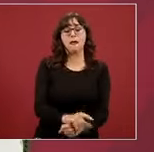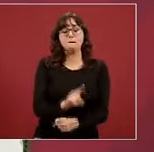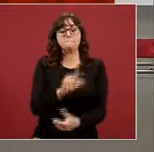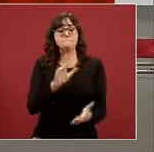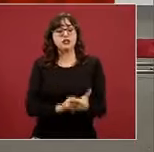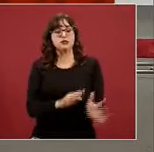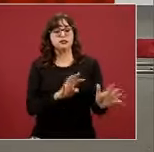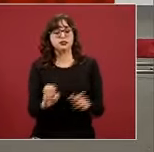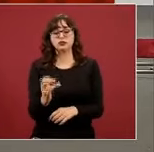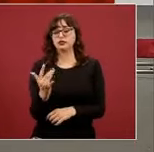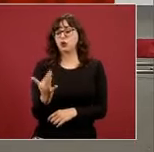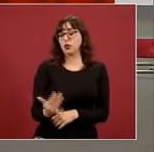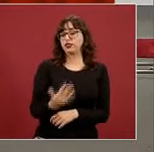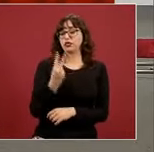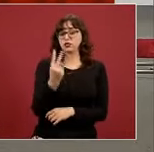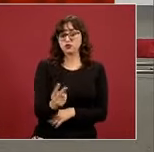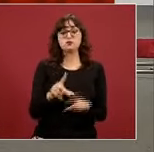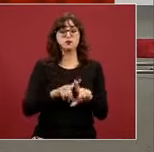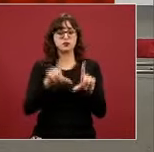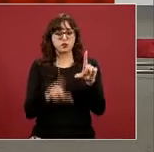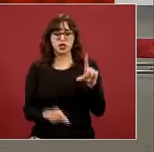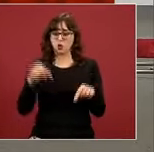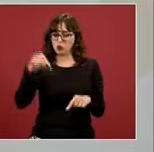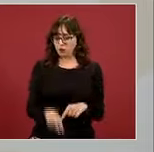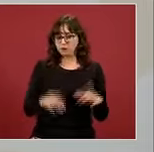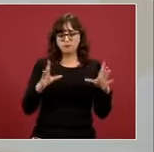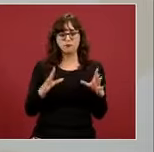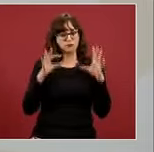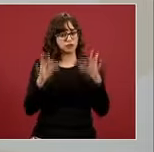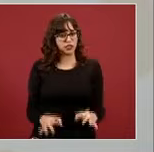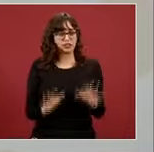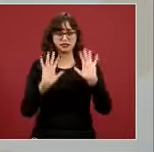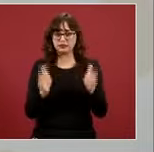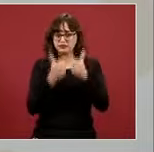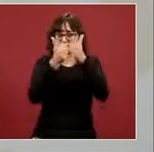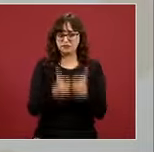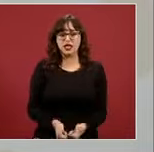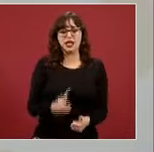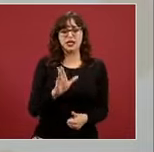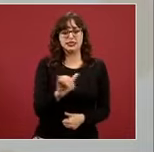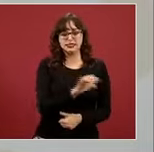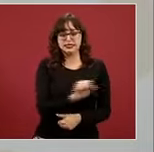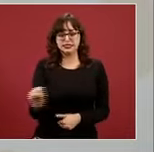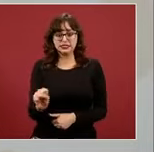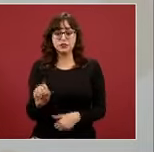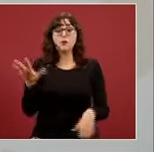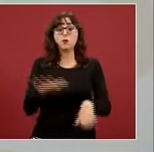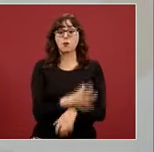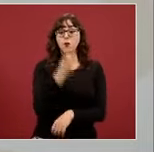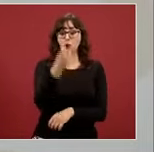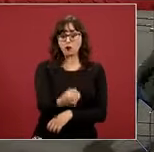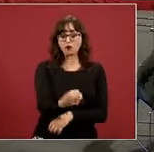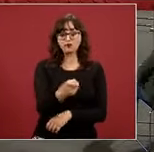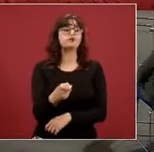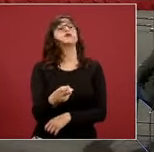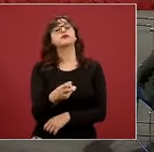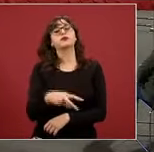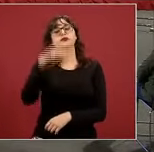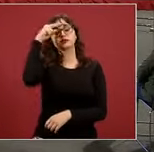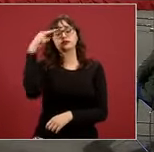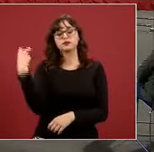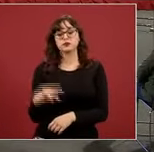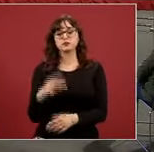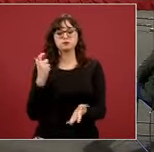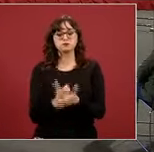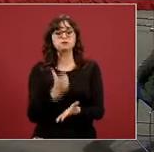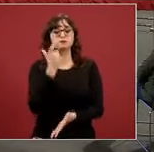fue establecido ya México como el país sede de la CIS y en virtud de eso es que México paga una cuota como